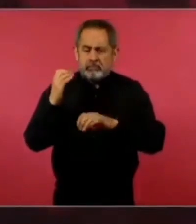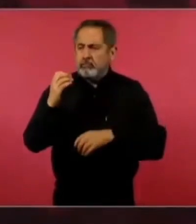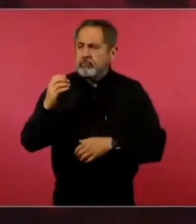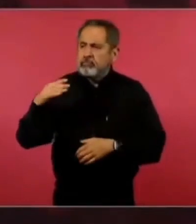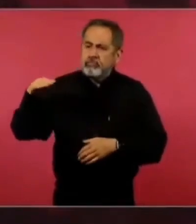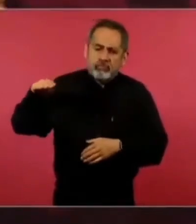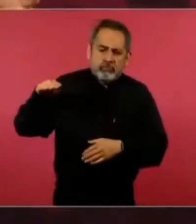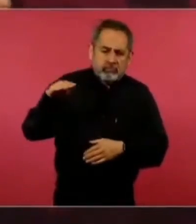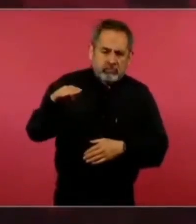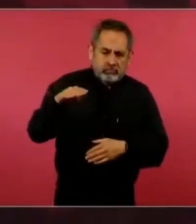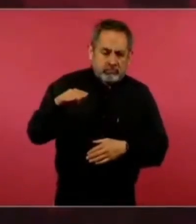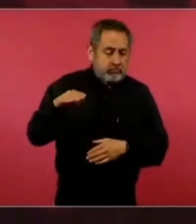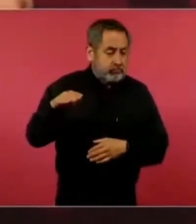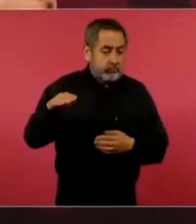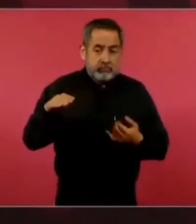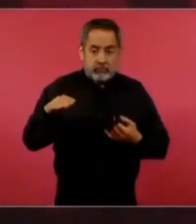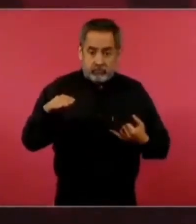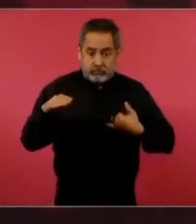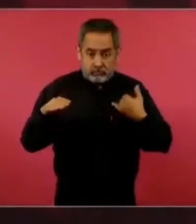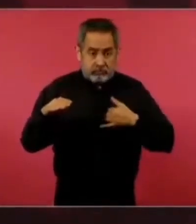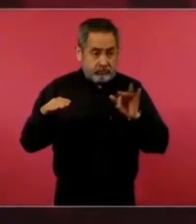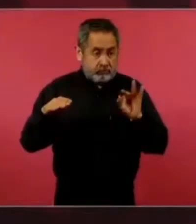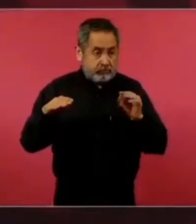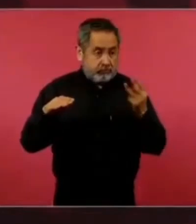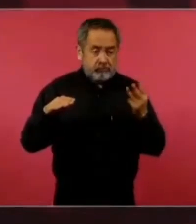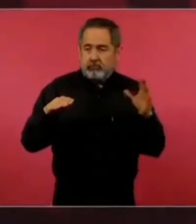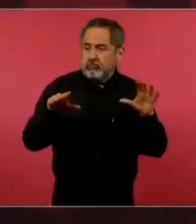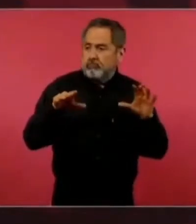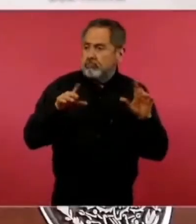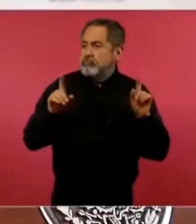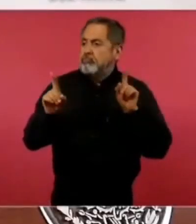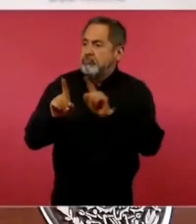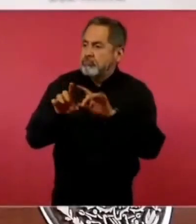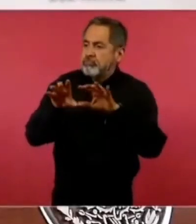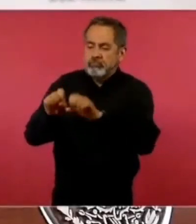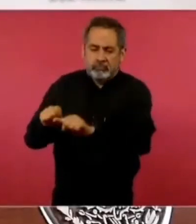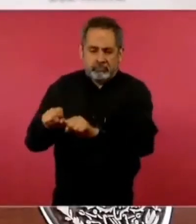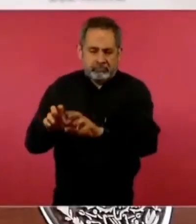de los que estaban